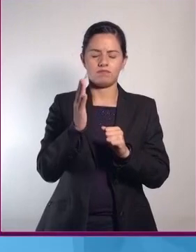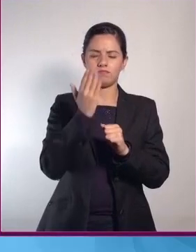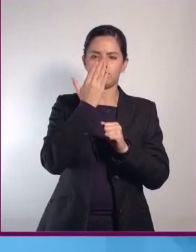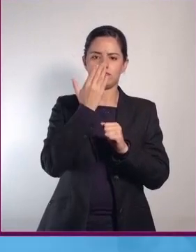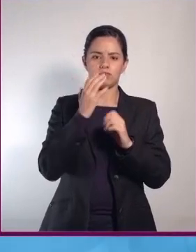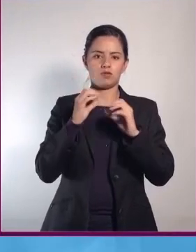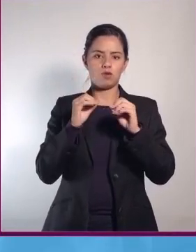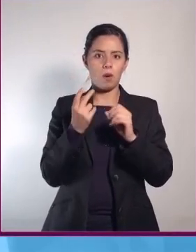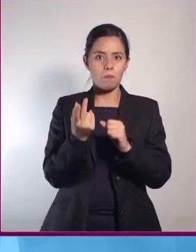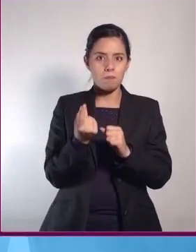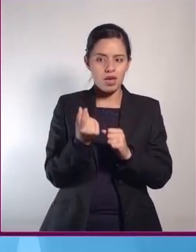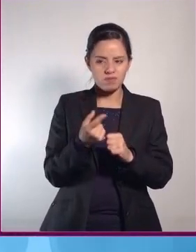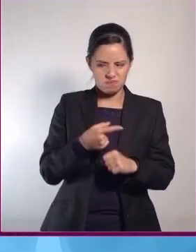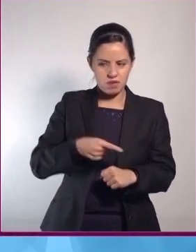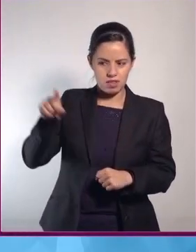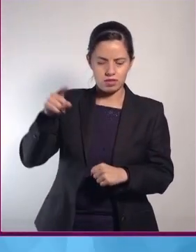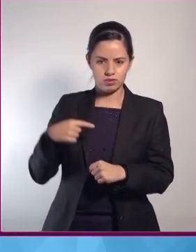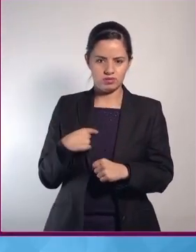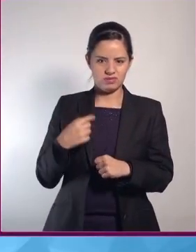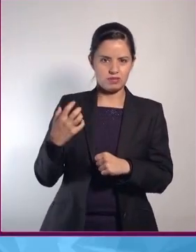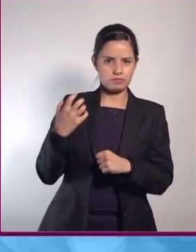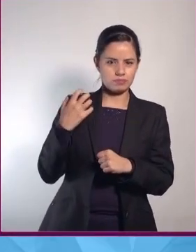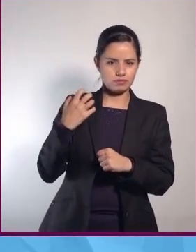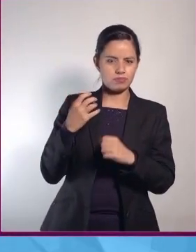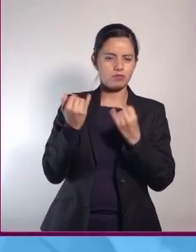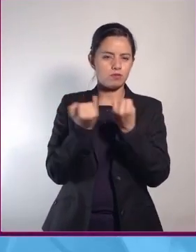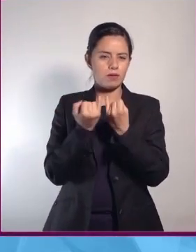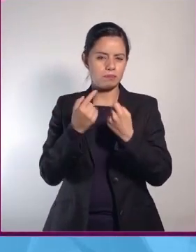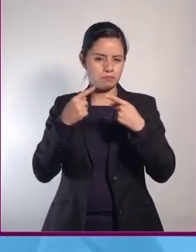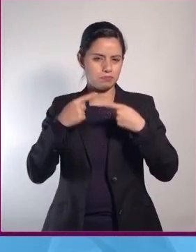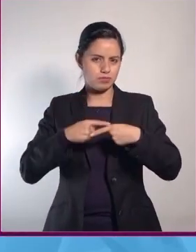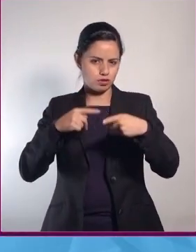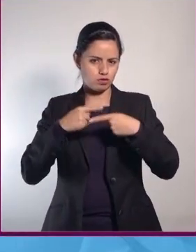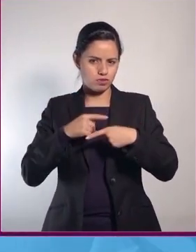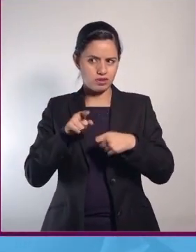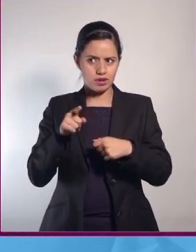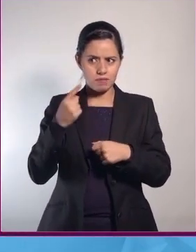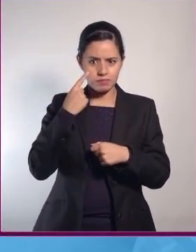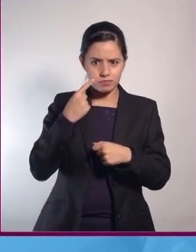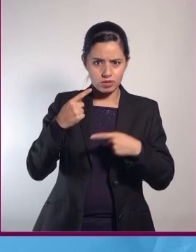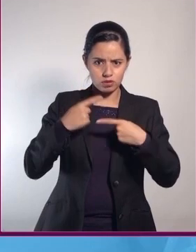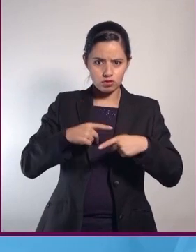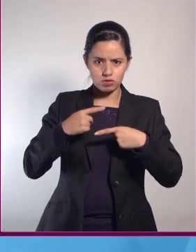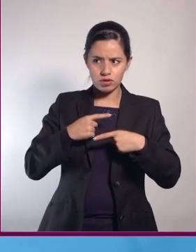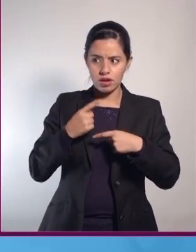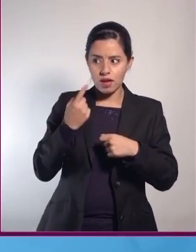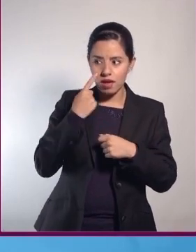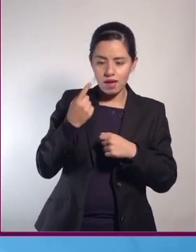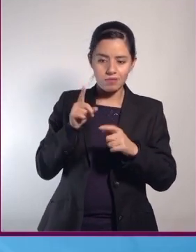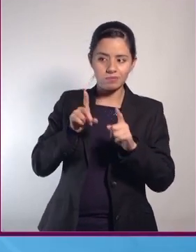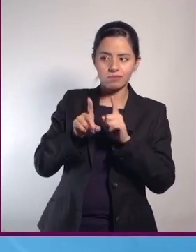los perros, después hay gente también que nos ve y sale.